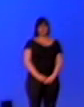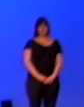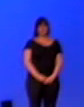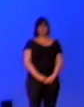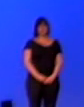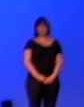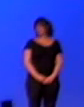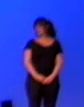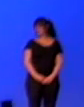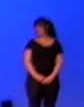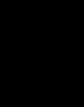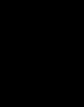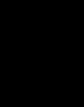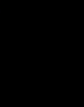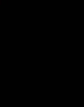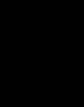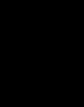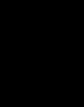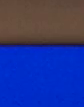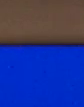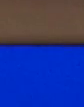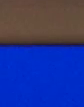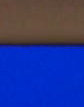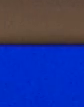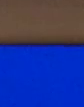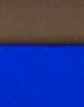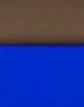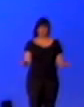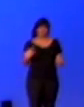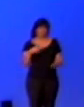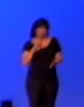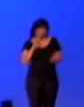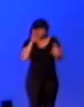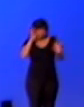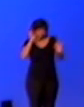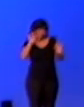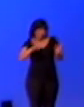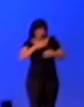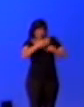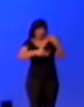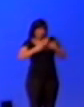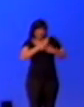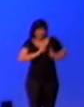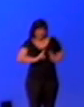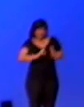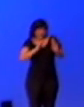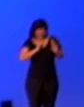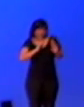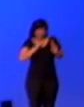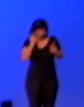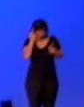Mientras viene Alejandro, está aquí. Señalar obviamente que parte de ese proceso indudablemente es un proceso